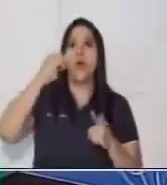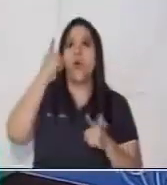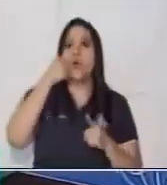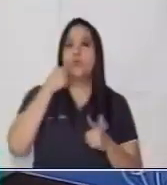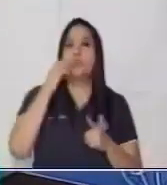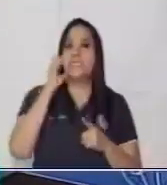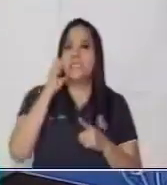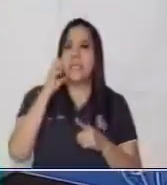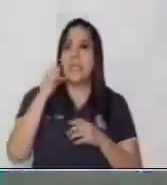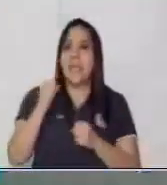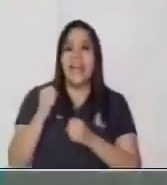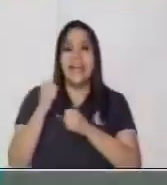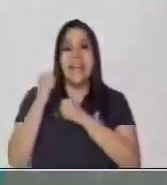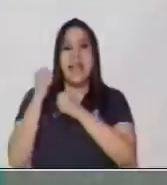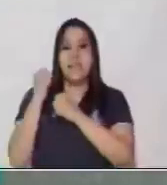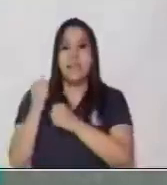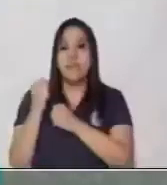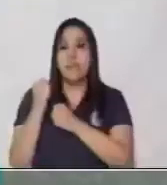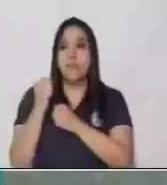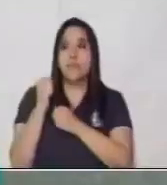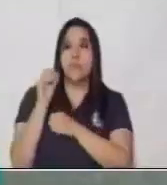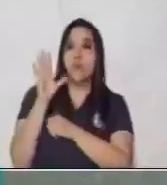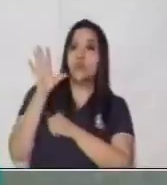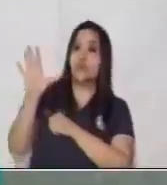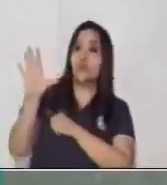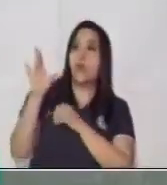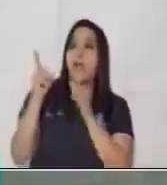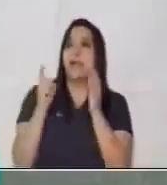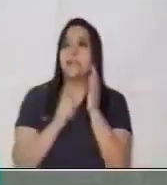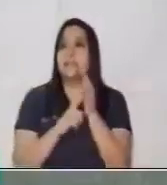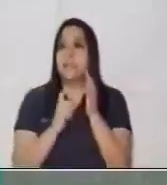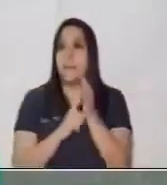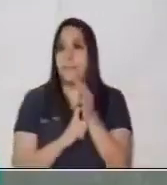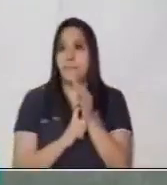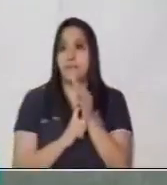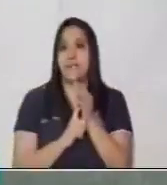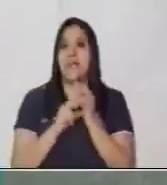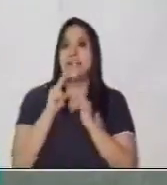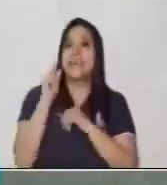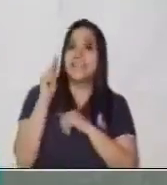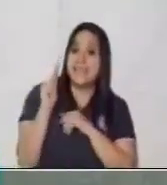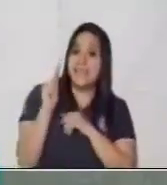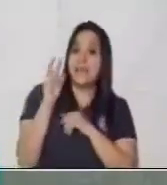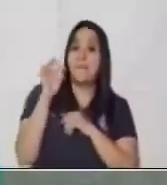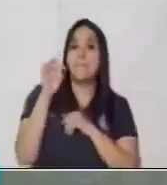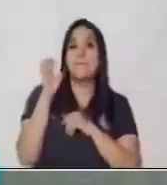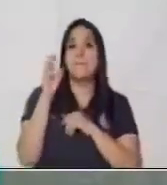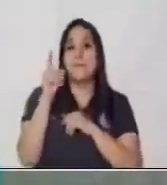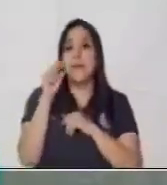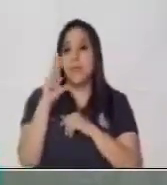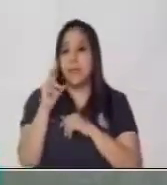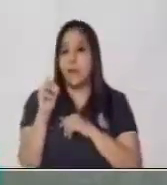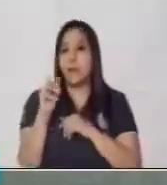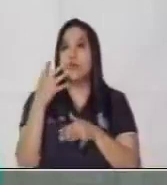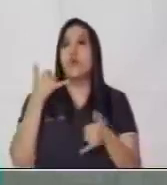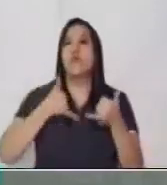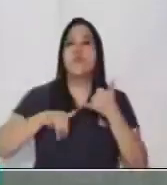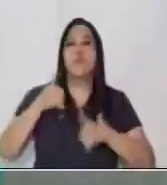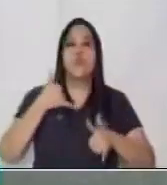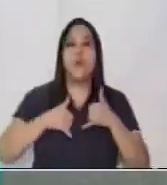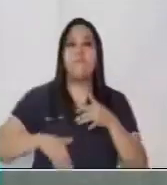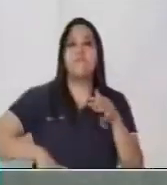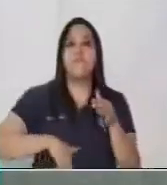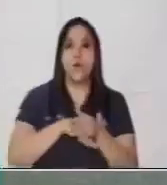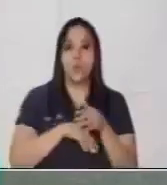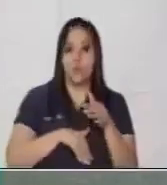José ganó su examen y Pedro jugó